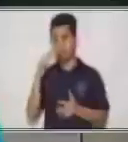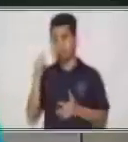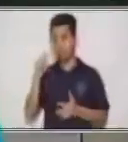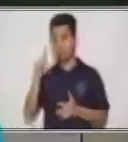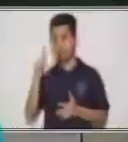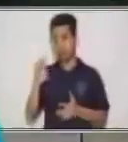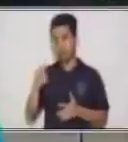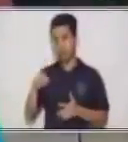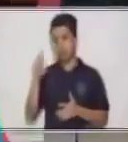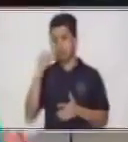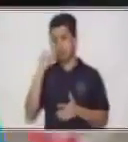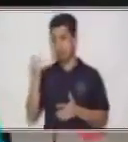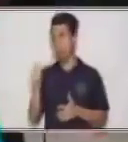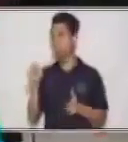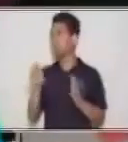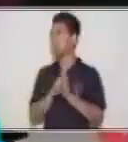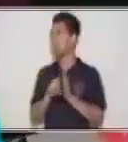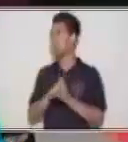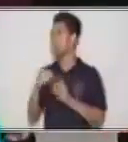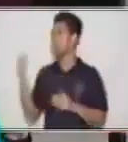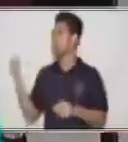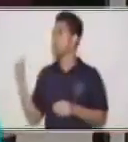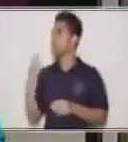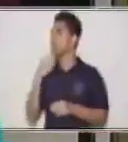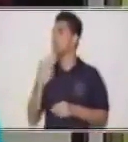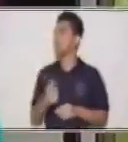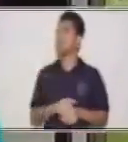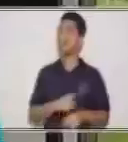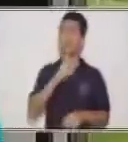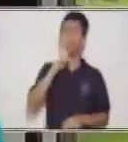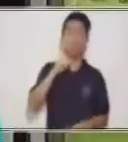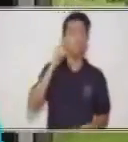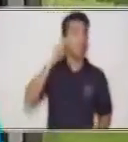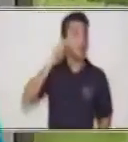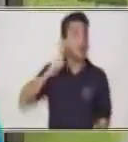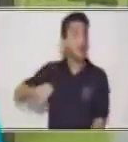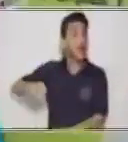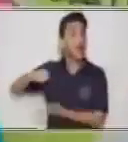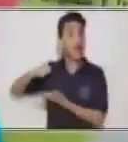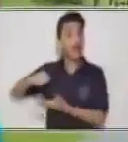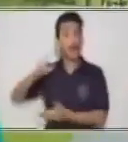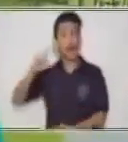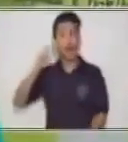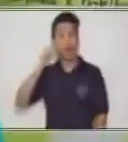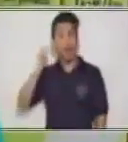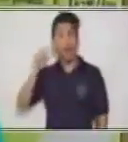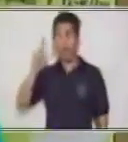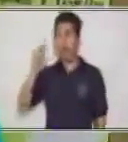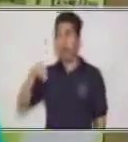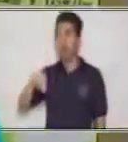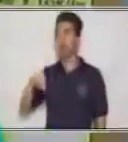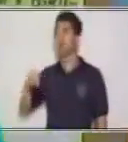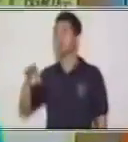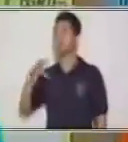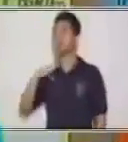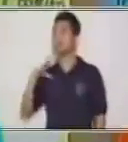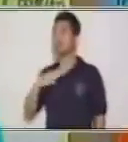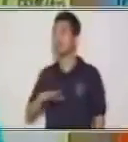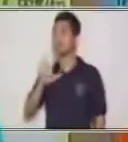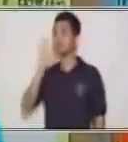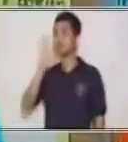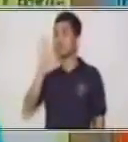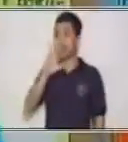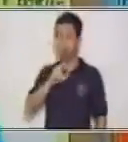nosotros para resolver este problema tenemos que decir un galón tiene 5